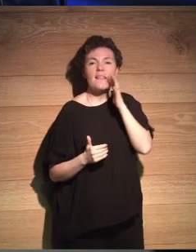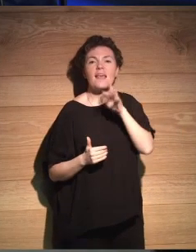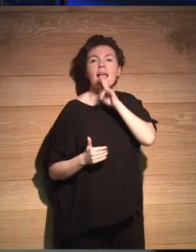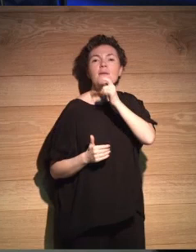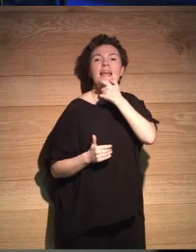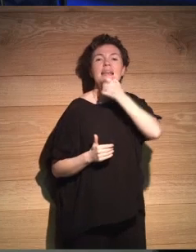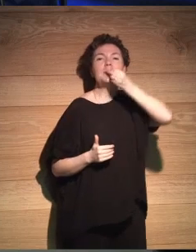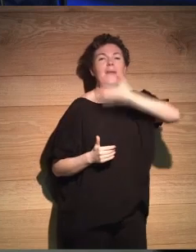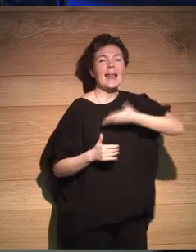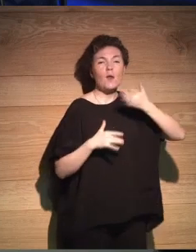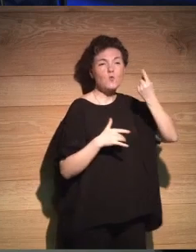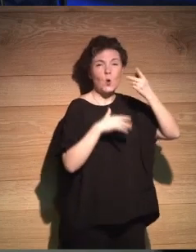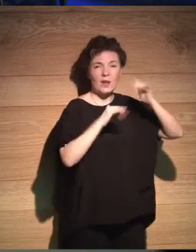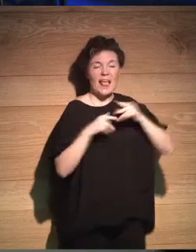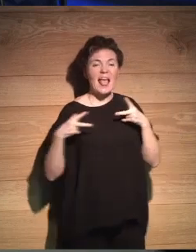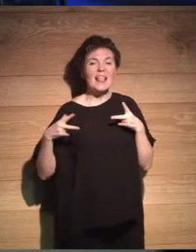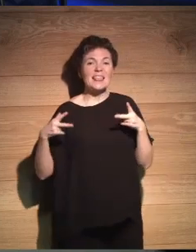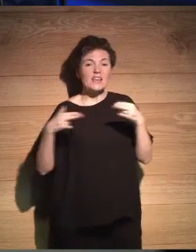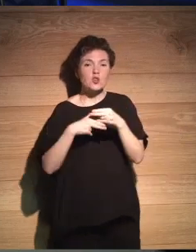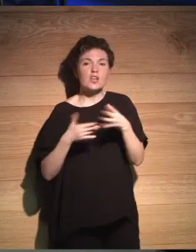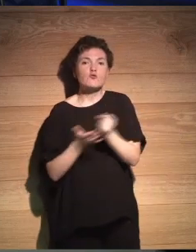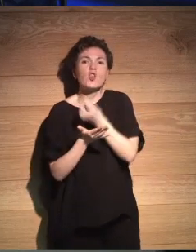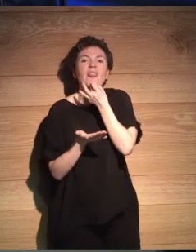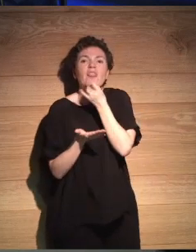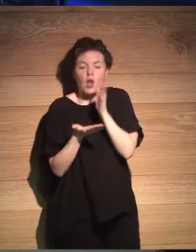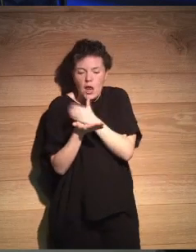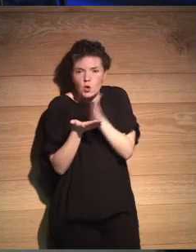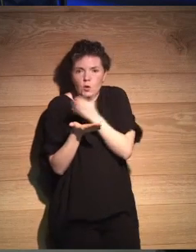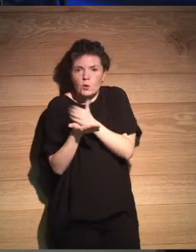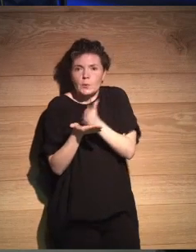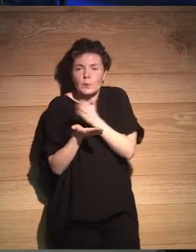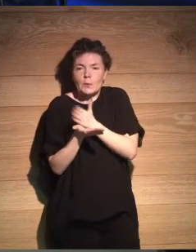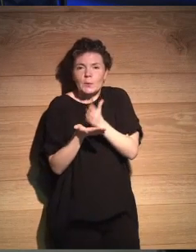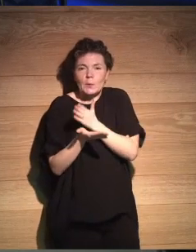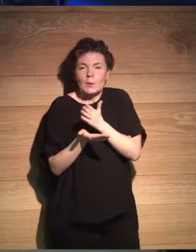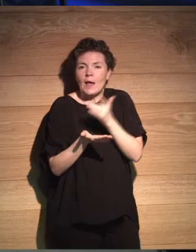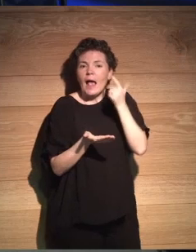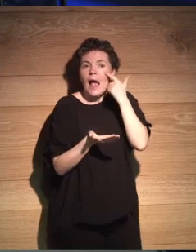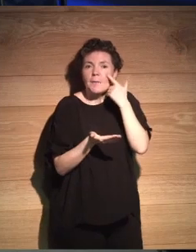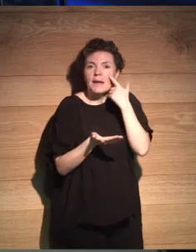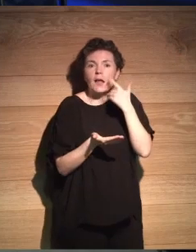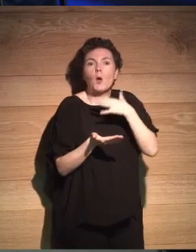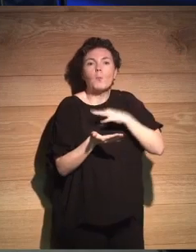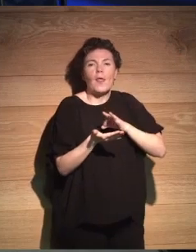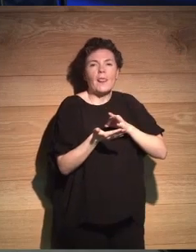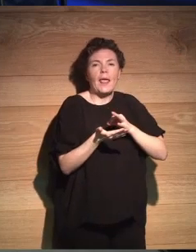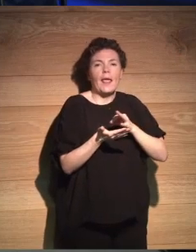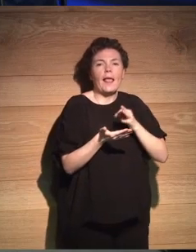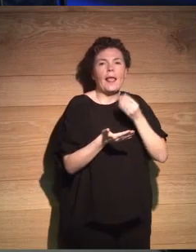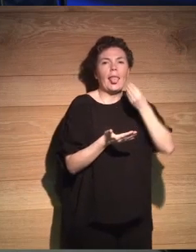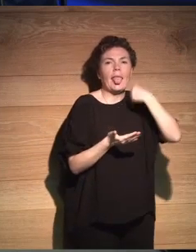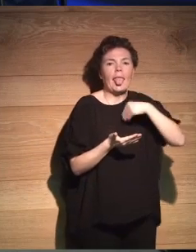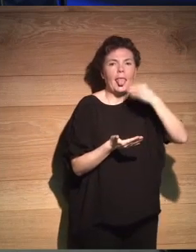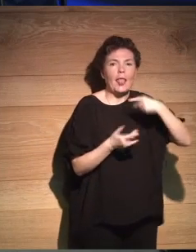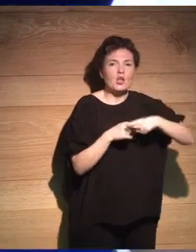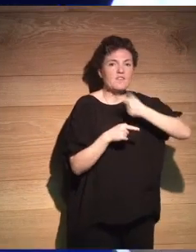hablaba bien inglés, que los censores estaban con el diccionario. Claro, que se podía colar, por decirlo así,